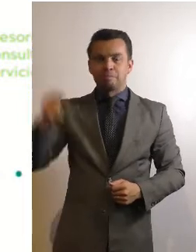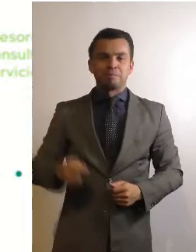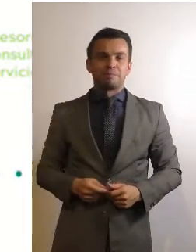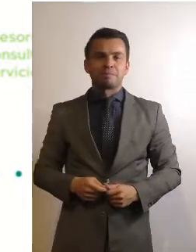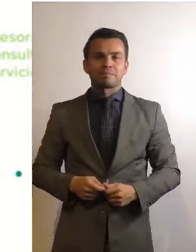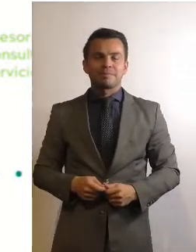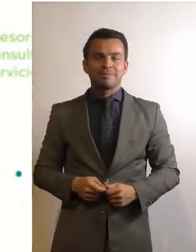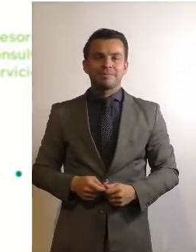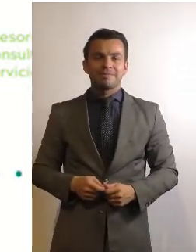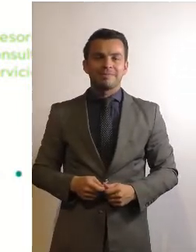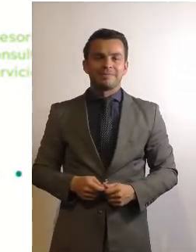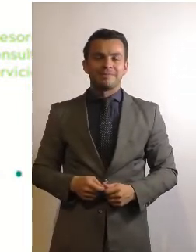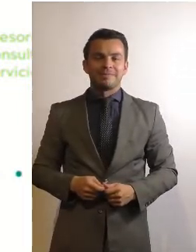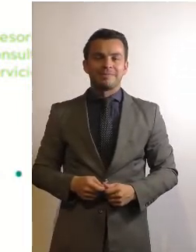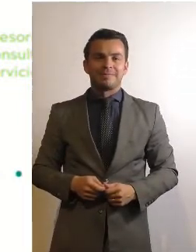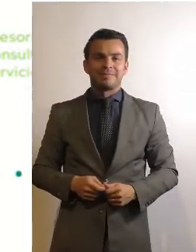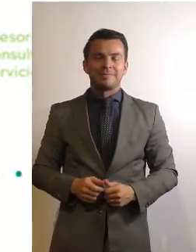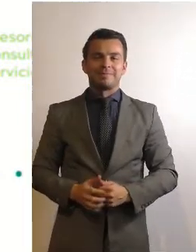Este es nuestro